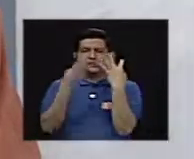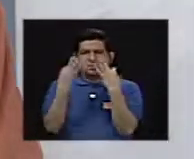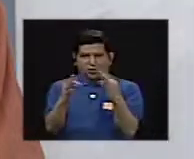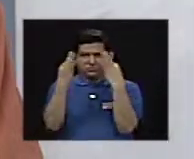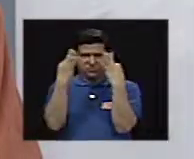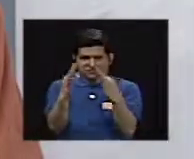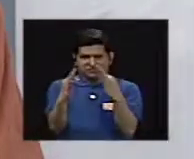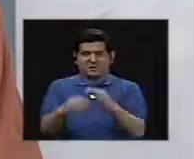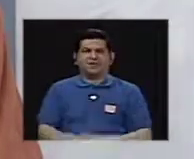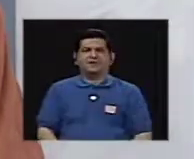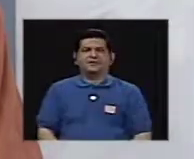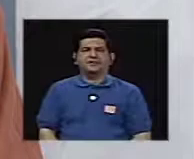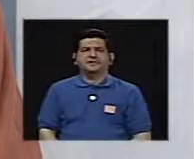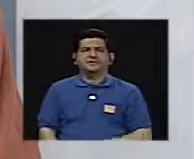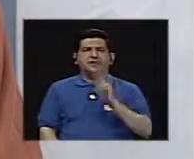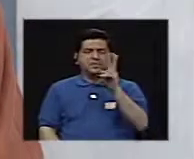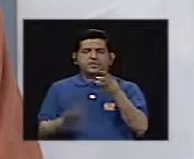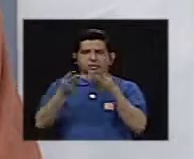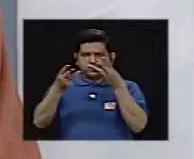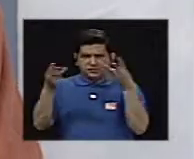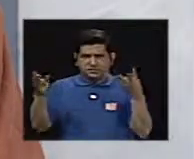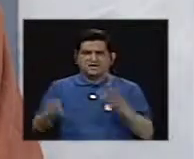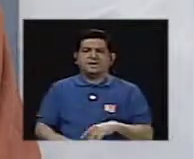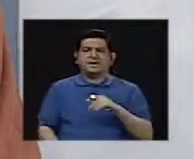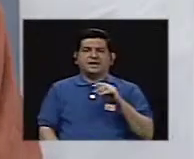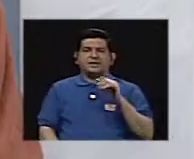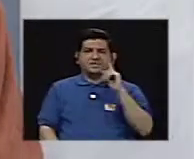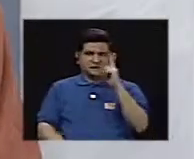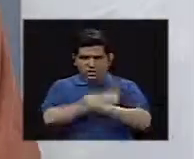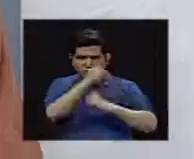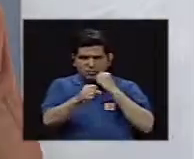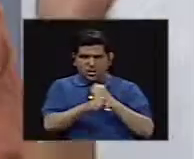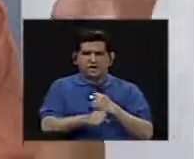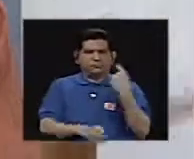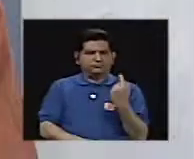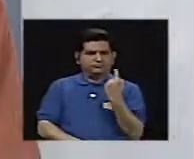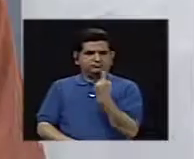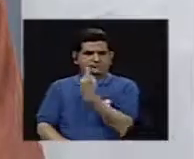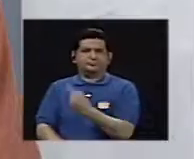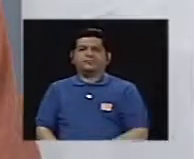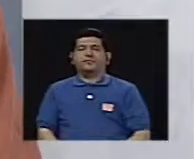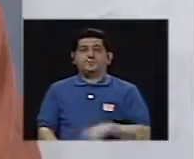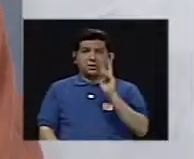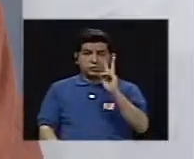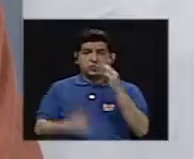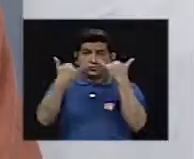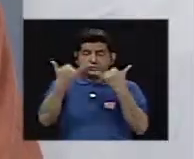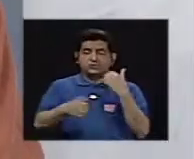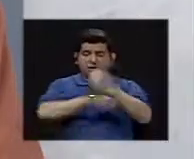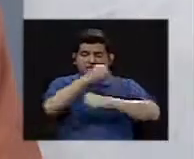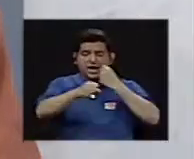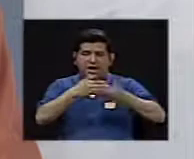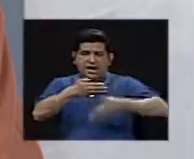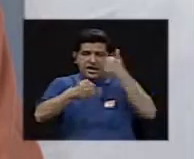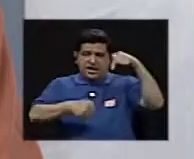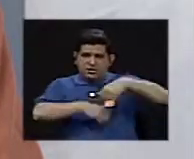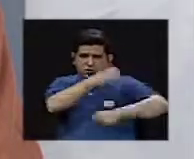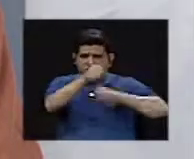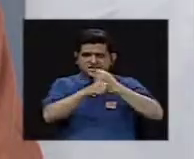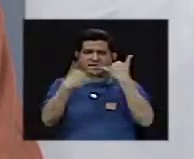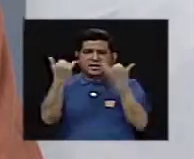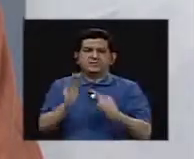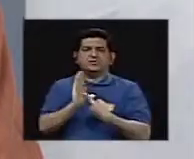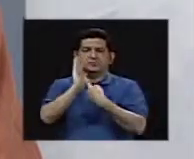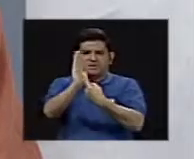de sacar por lo menos dos materiales anuales. Ya pues estos dos se estrenaron el año anterior, este año ya